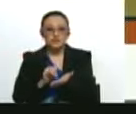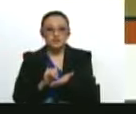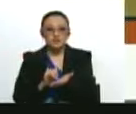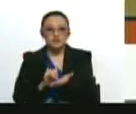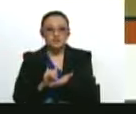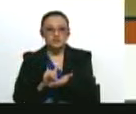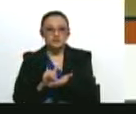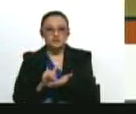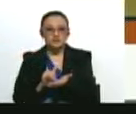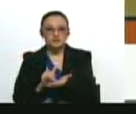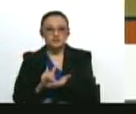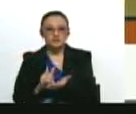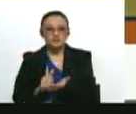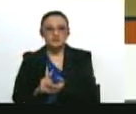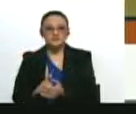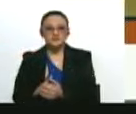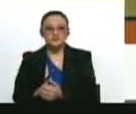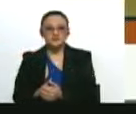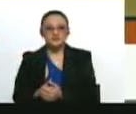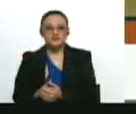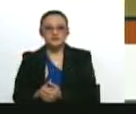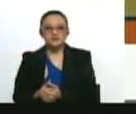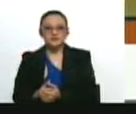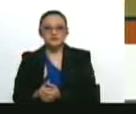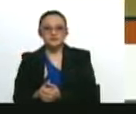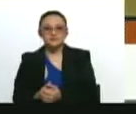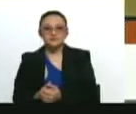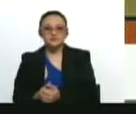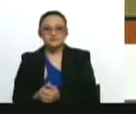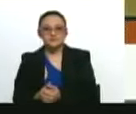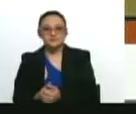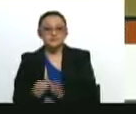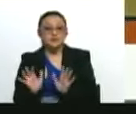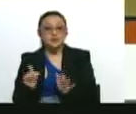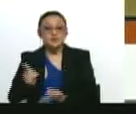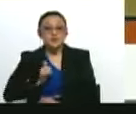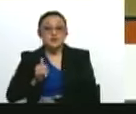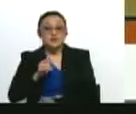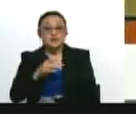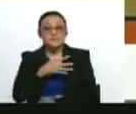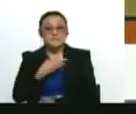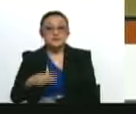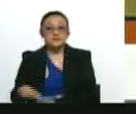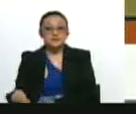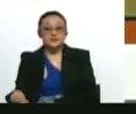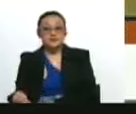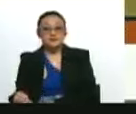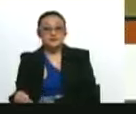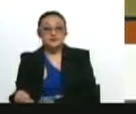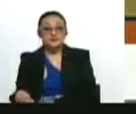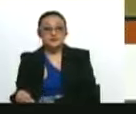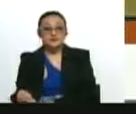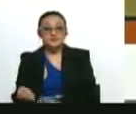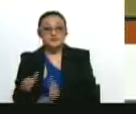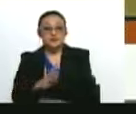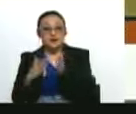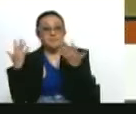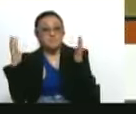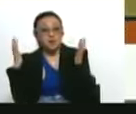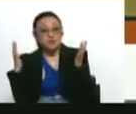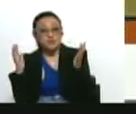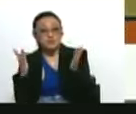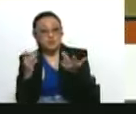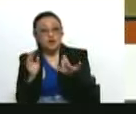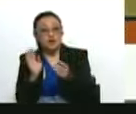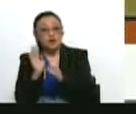sobrevolar y se acababa la película. Cualquier presidente, y lo iban a aplaudir porque preservó